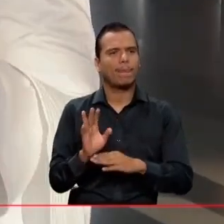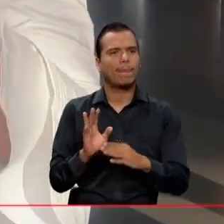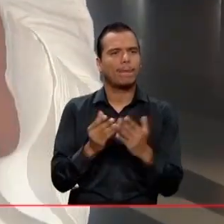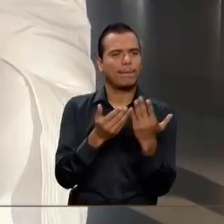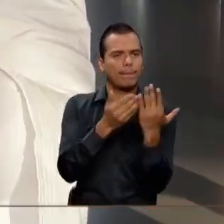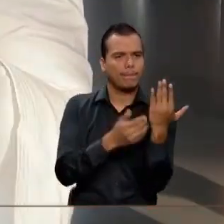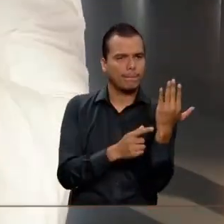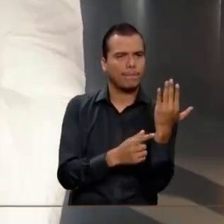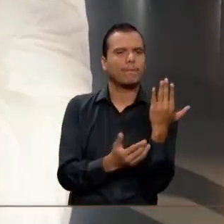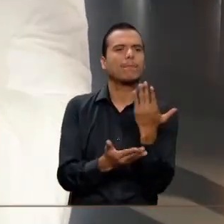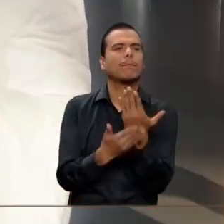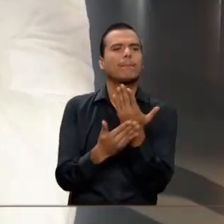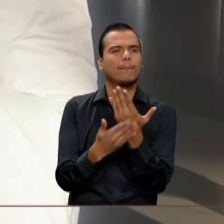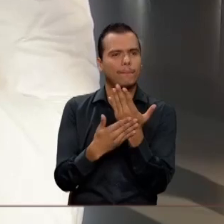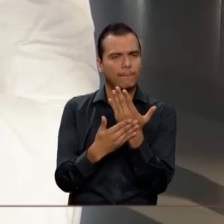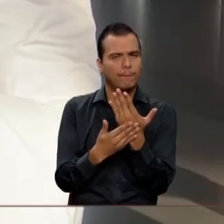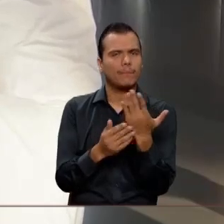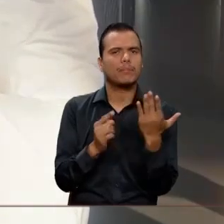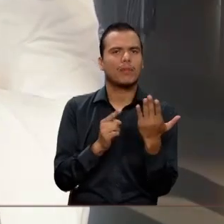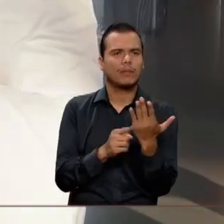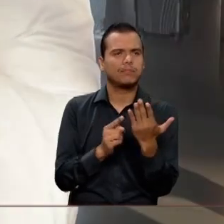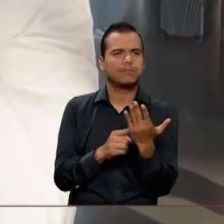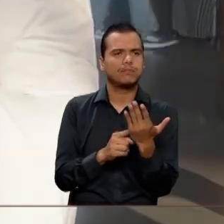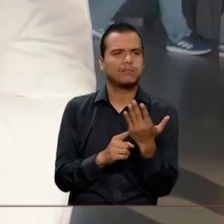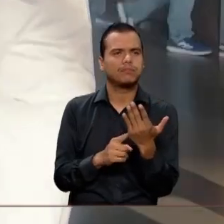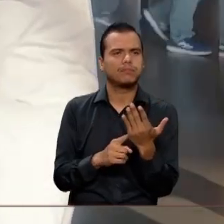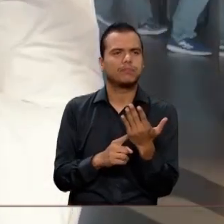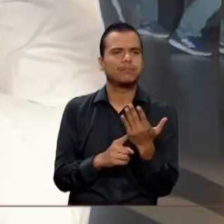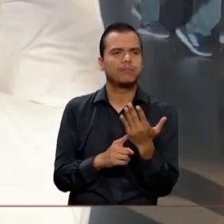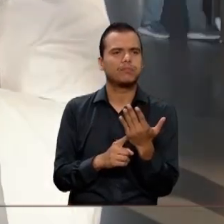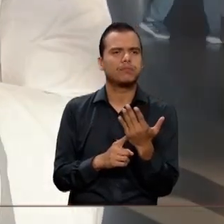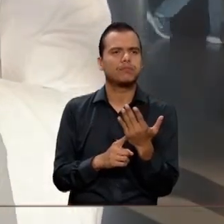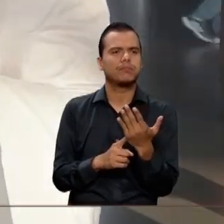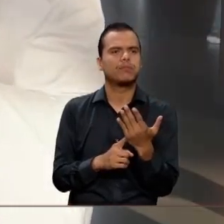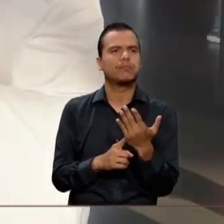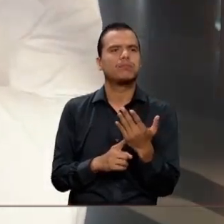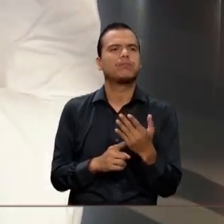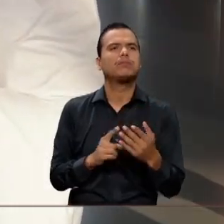formulario, tenemos un formulario electrónico de formulación de quejas, ahí puede formular su queja.